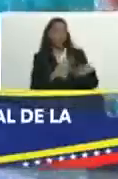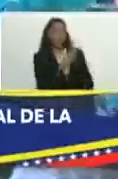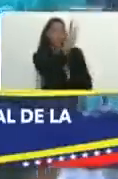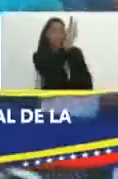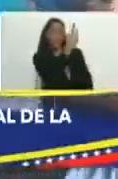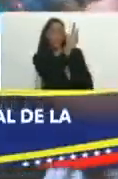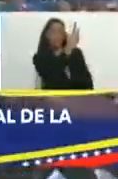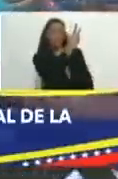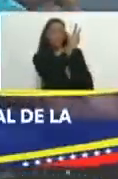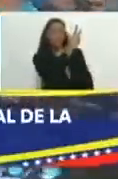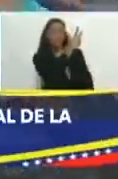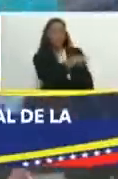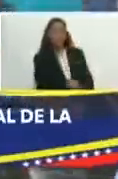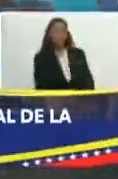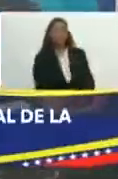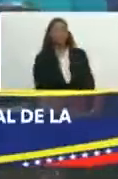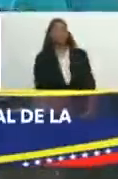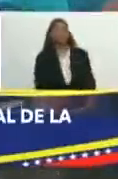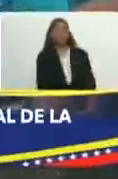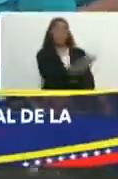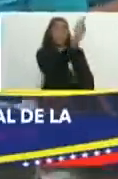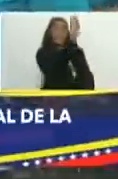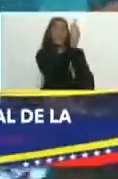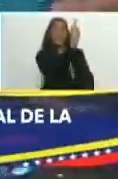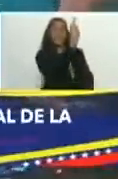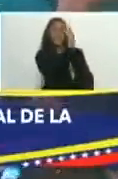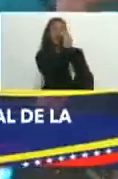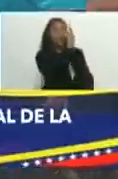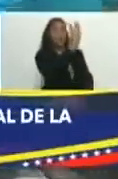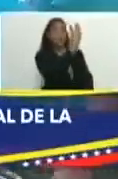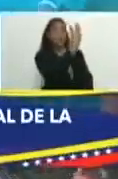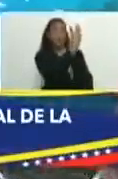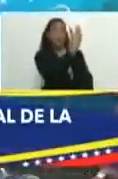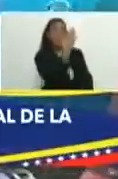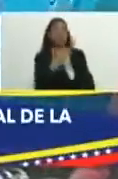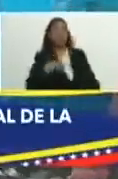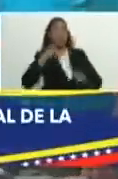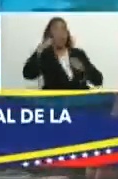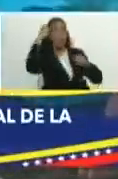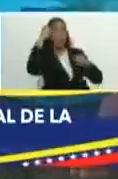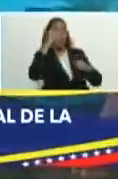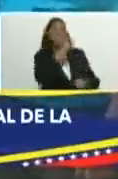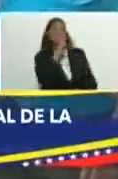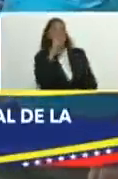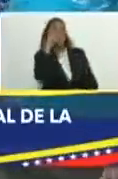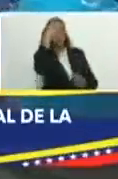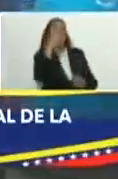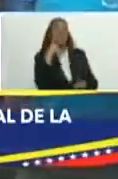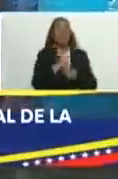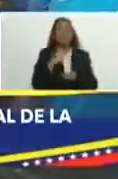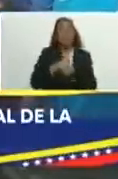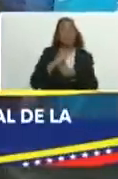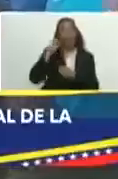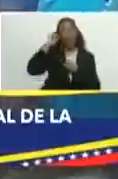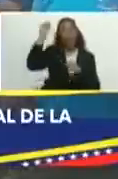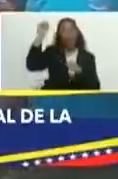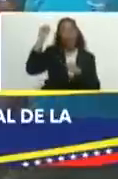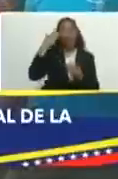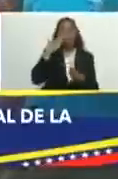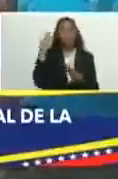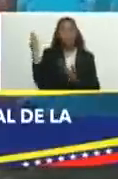Aquí, pónganse a los lados. Ajá, con un equipo, somos un equipo. ¡Trabajo en equipo!